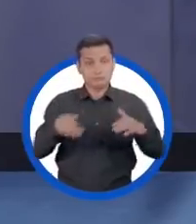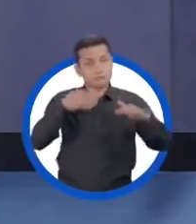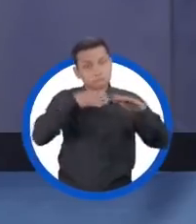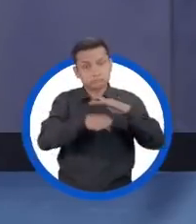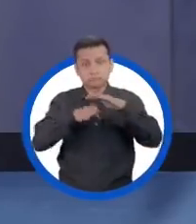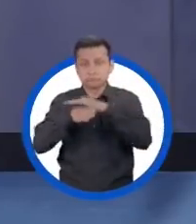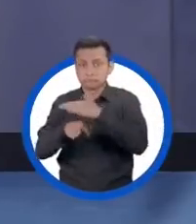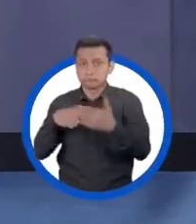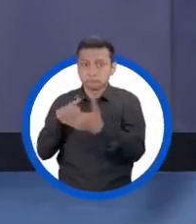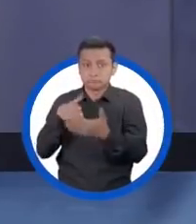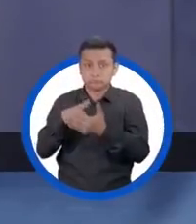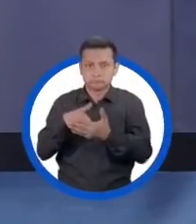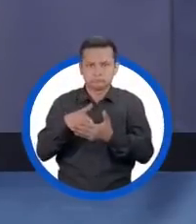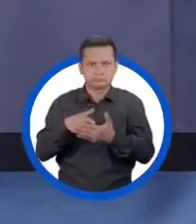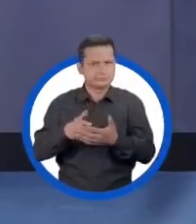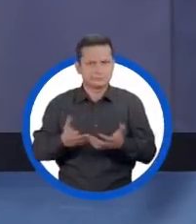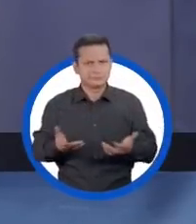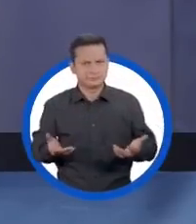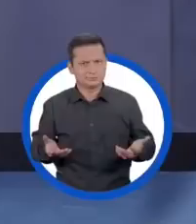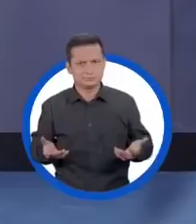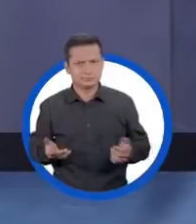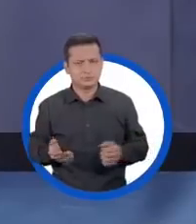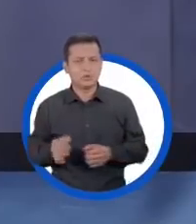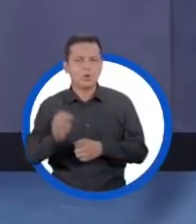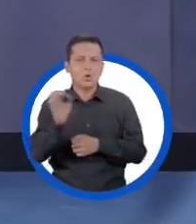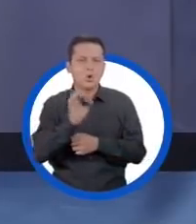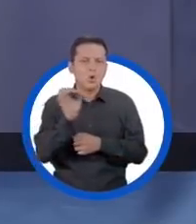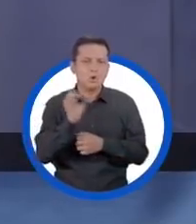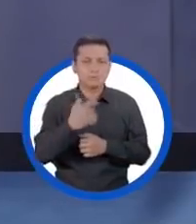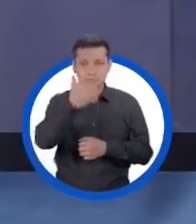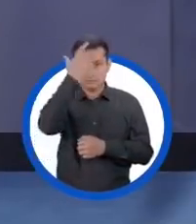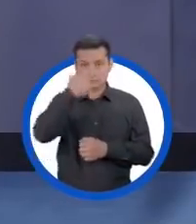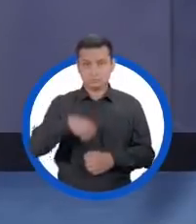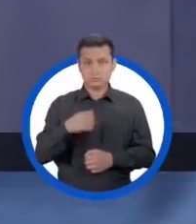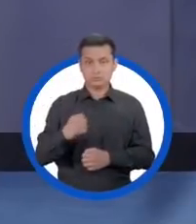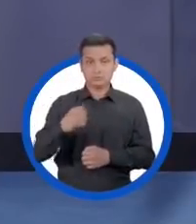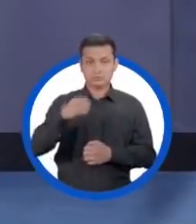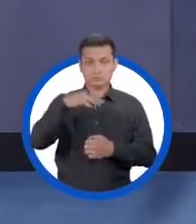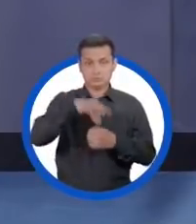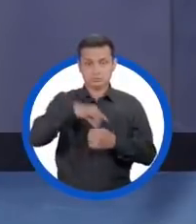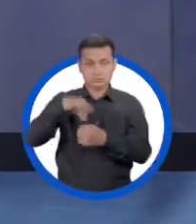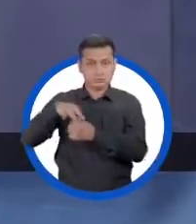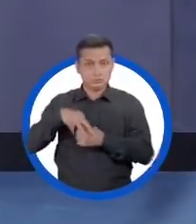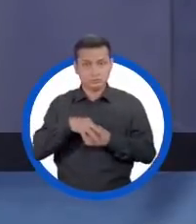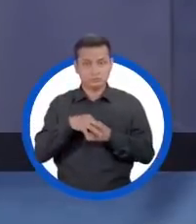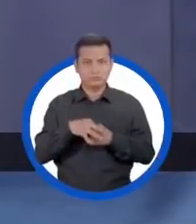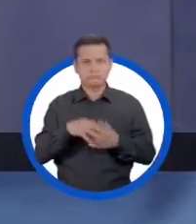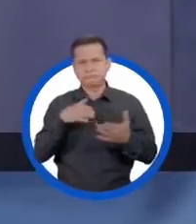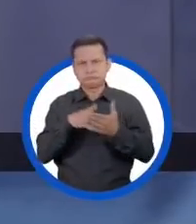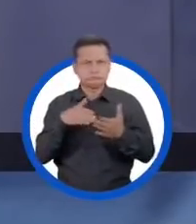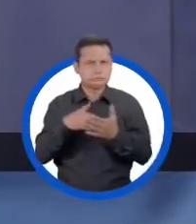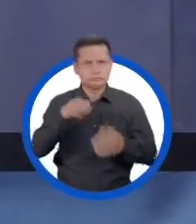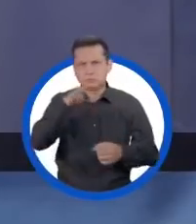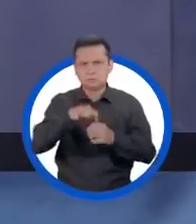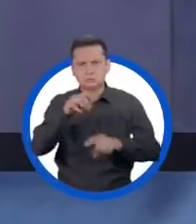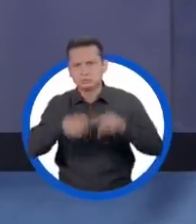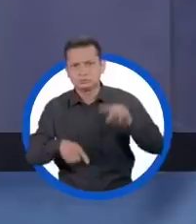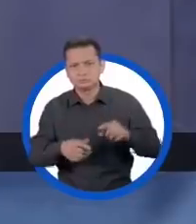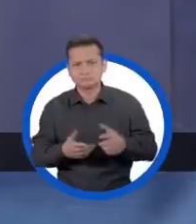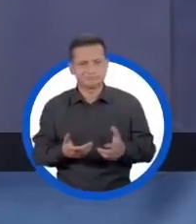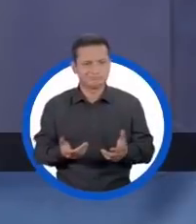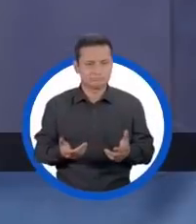la participación ciudadana, como tampoco afectaron el derecho al voto de la comunidad